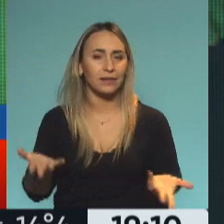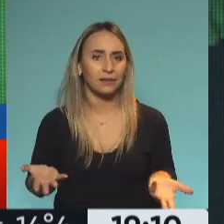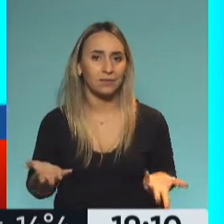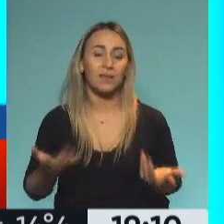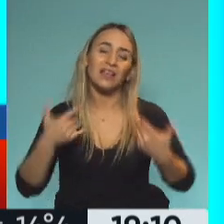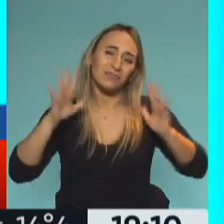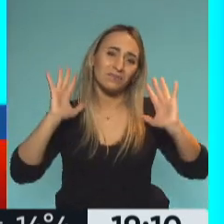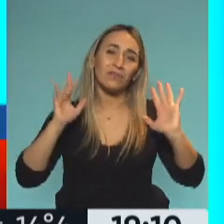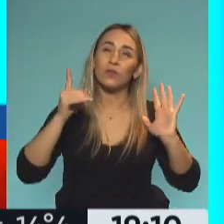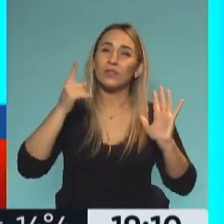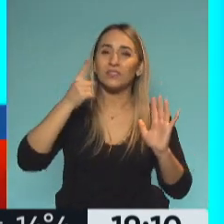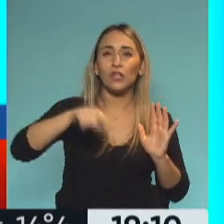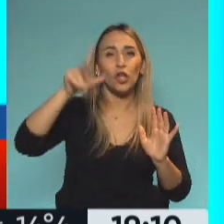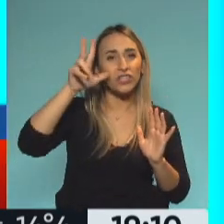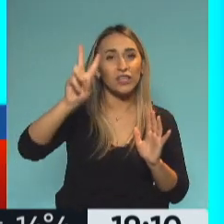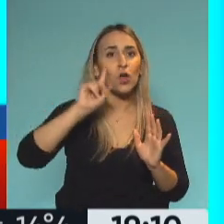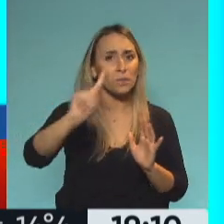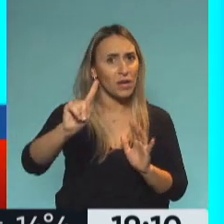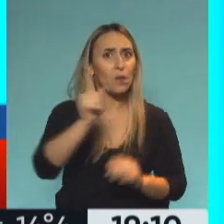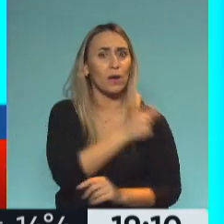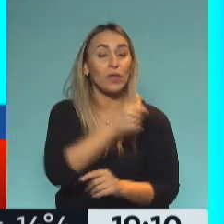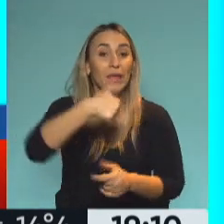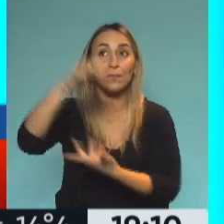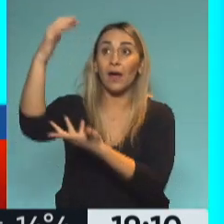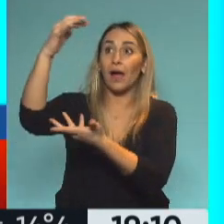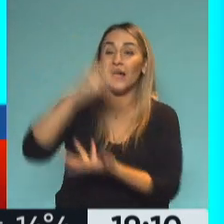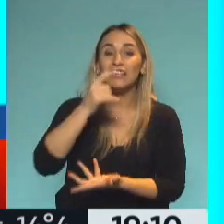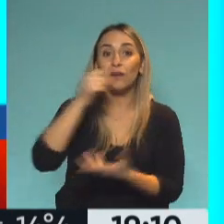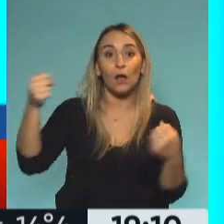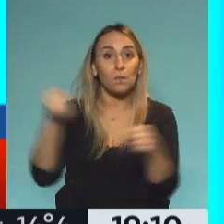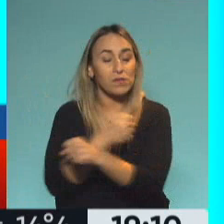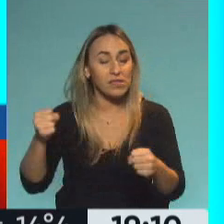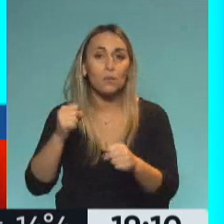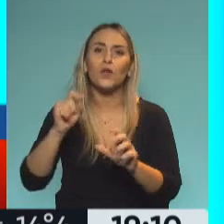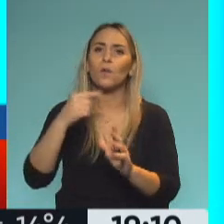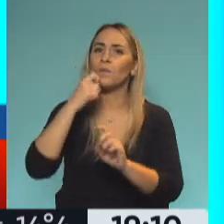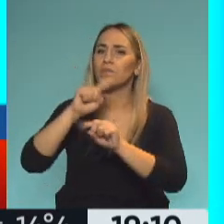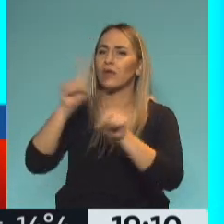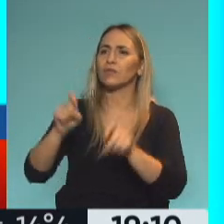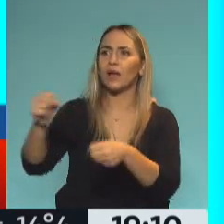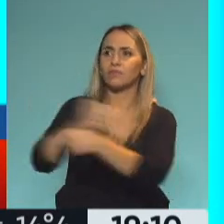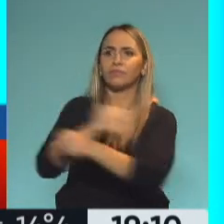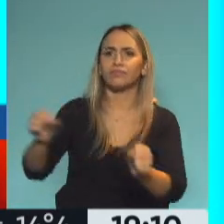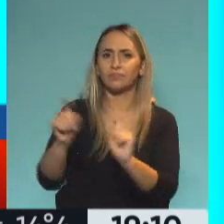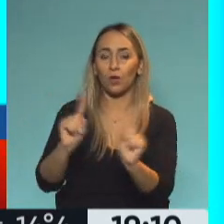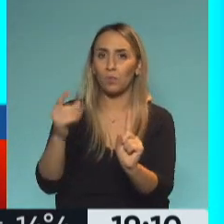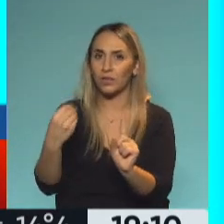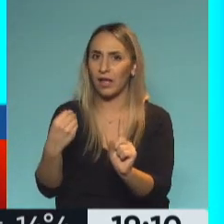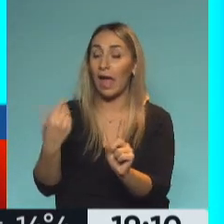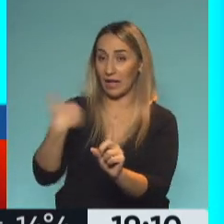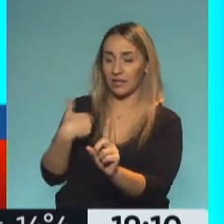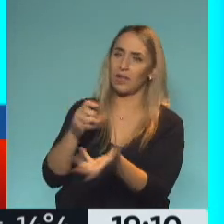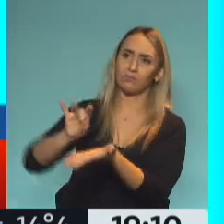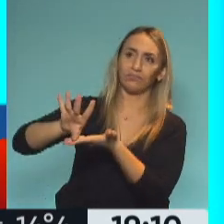Hubiesen llegado 182.000 vacunas si hubiese cerrado con Pfizer. La pregunta es ¿por qué no se cerró con Pfizer? La pregunta es ¿Argentina rechazó a Pfizer? No, no fue